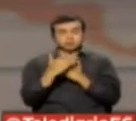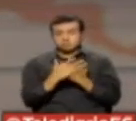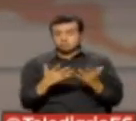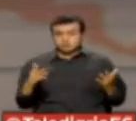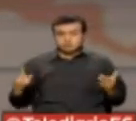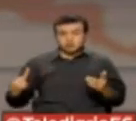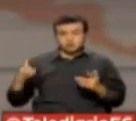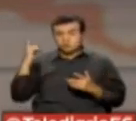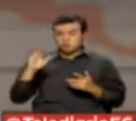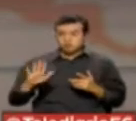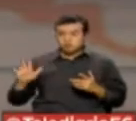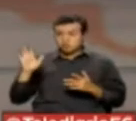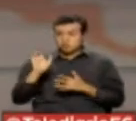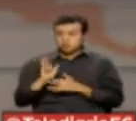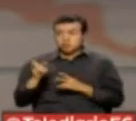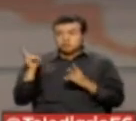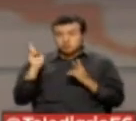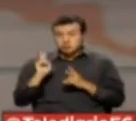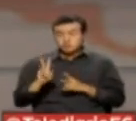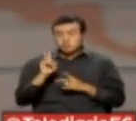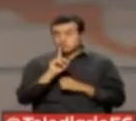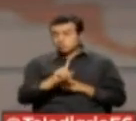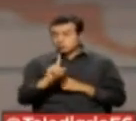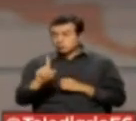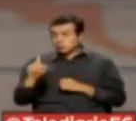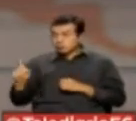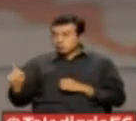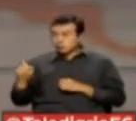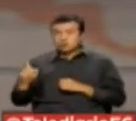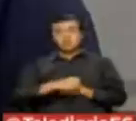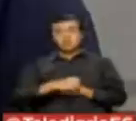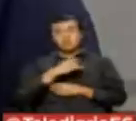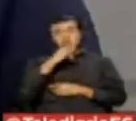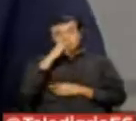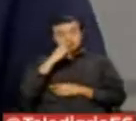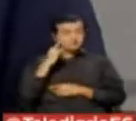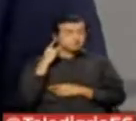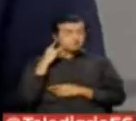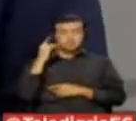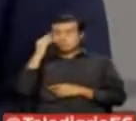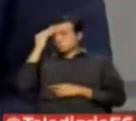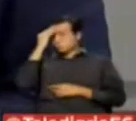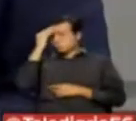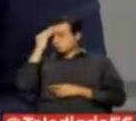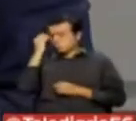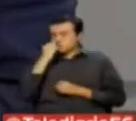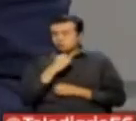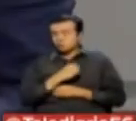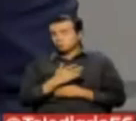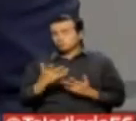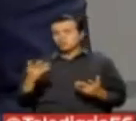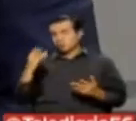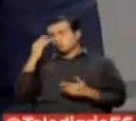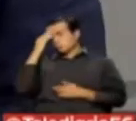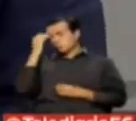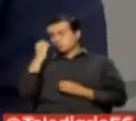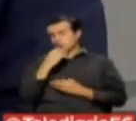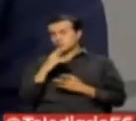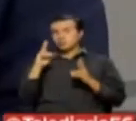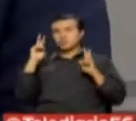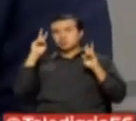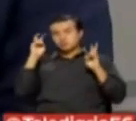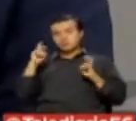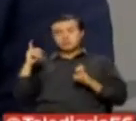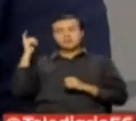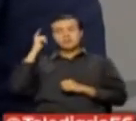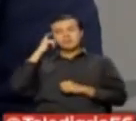solamente a nivel nacional sino que en cada localidad hablar del habla de educación y discutimos estos temas